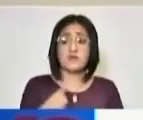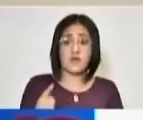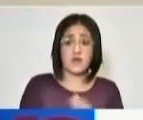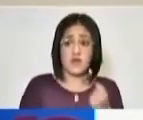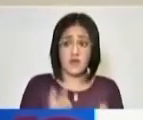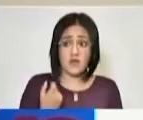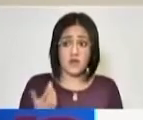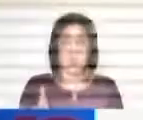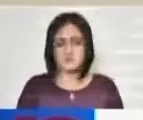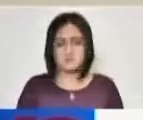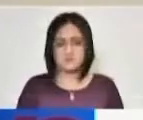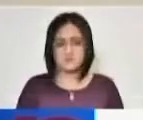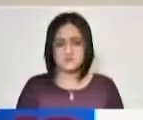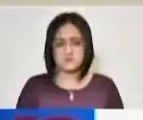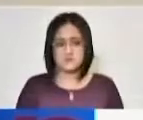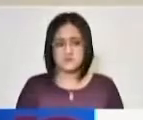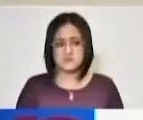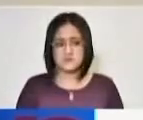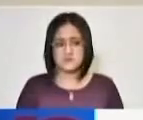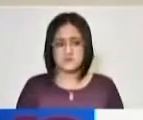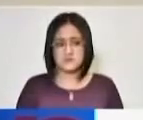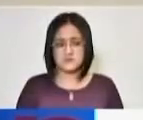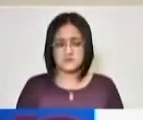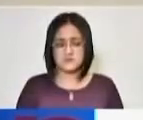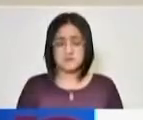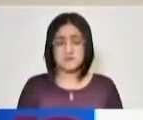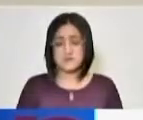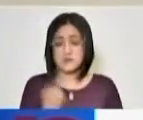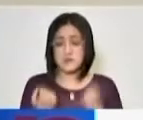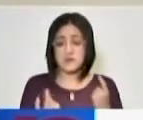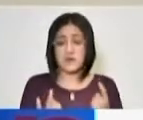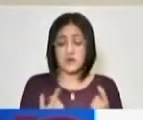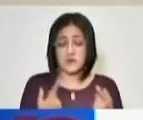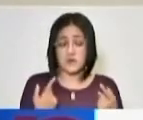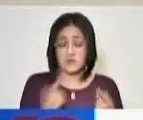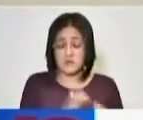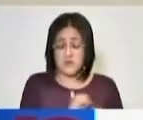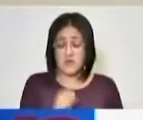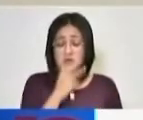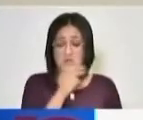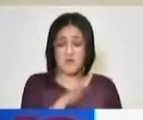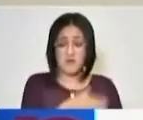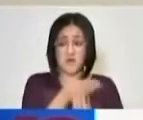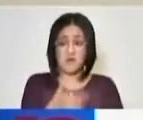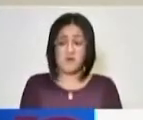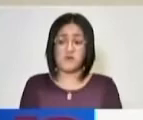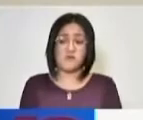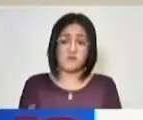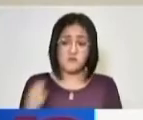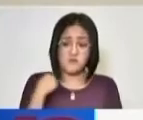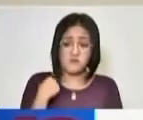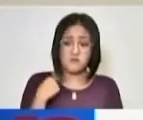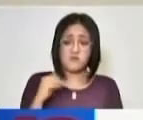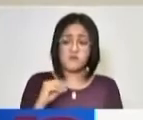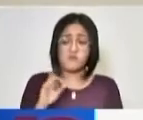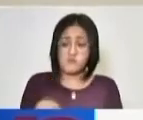violenta una mujer a quienes las asesinan a quienes las viola